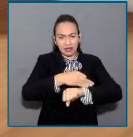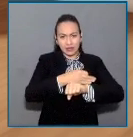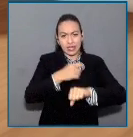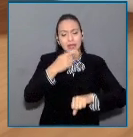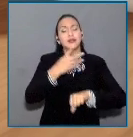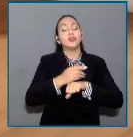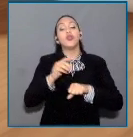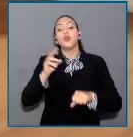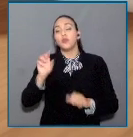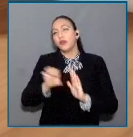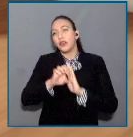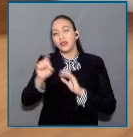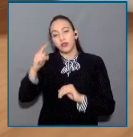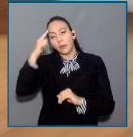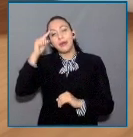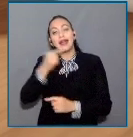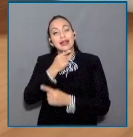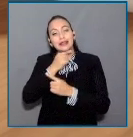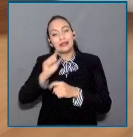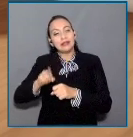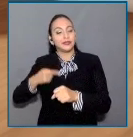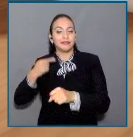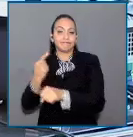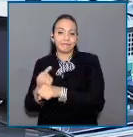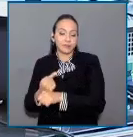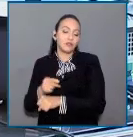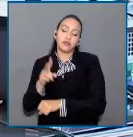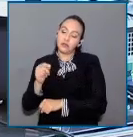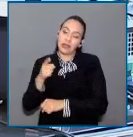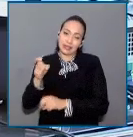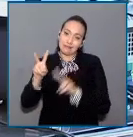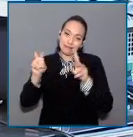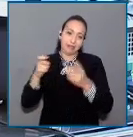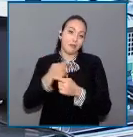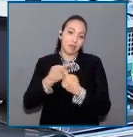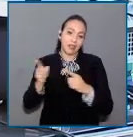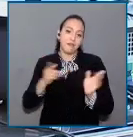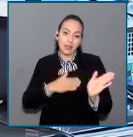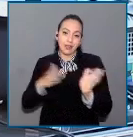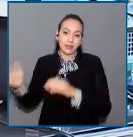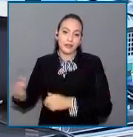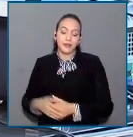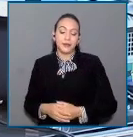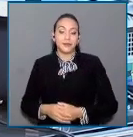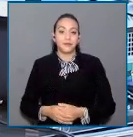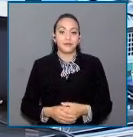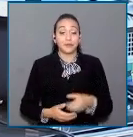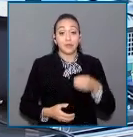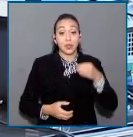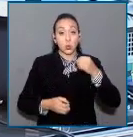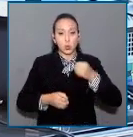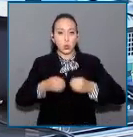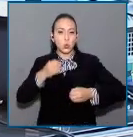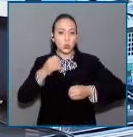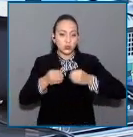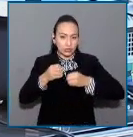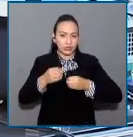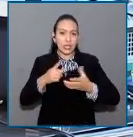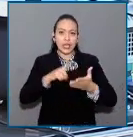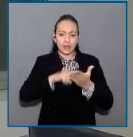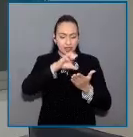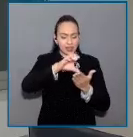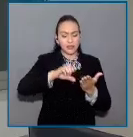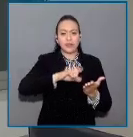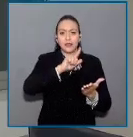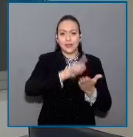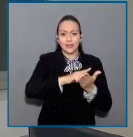violencia sexual que involucre infantes. La justicia restaurativa contemplada en el Código Nacional de